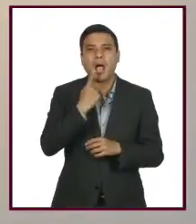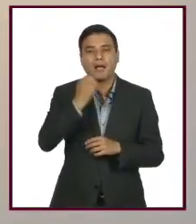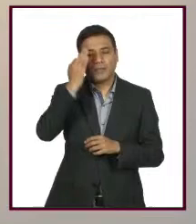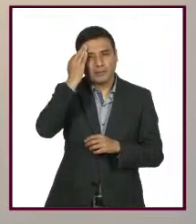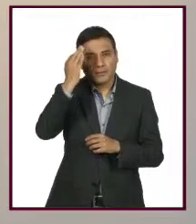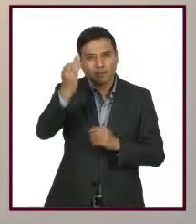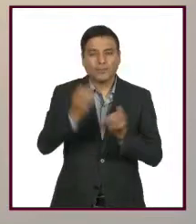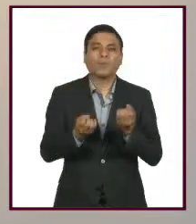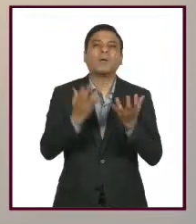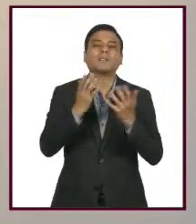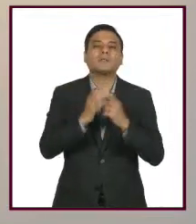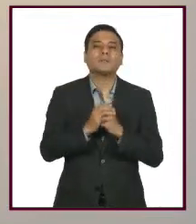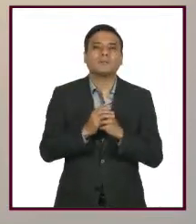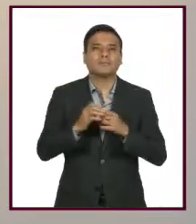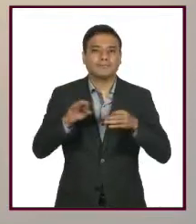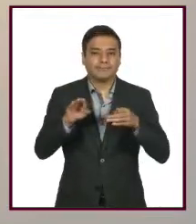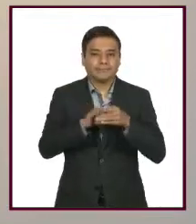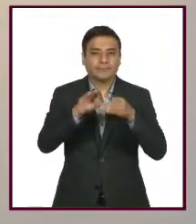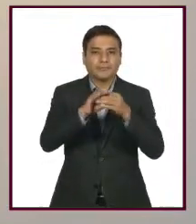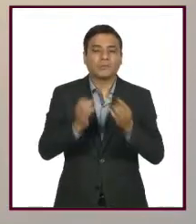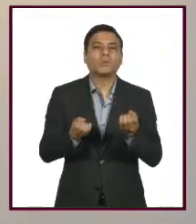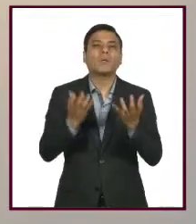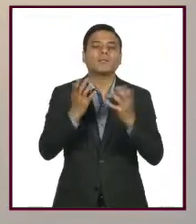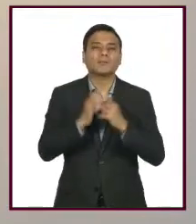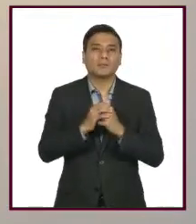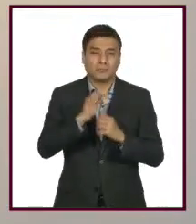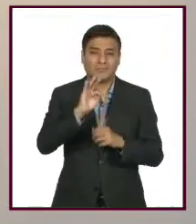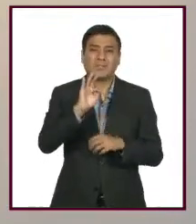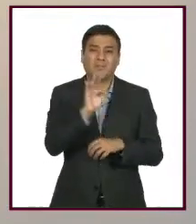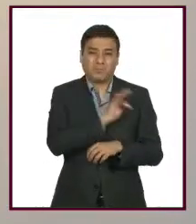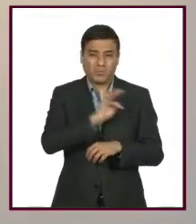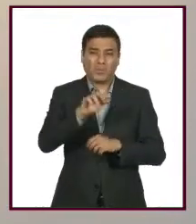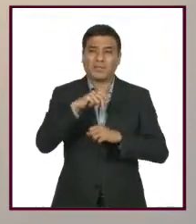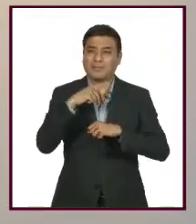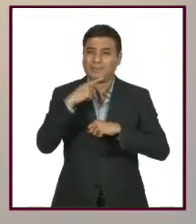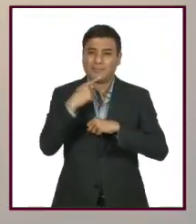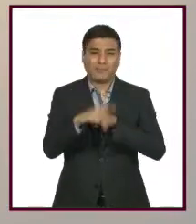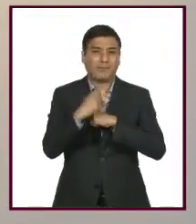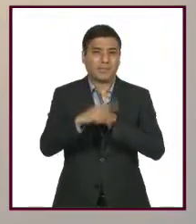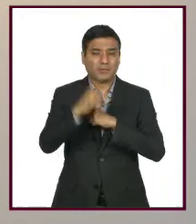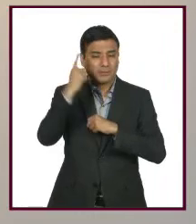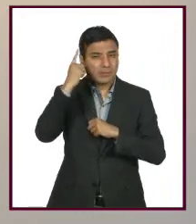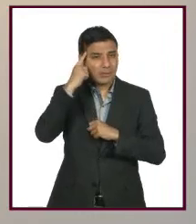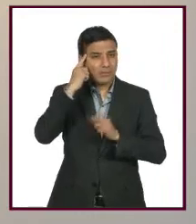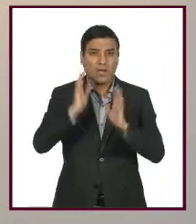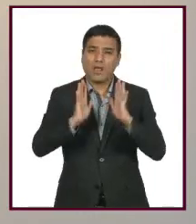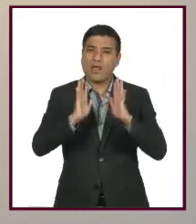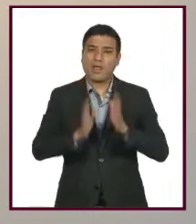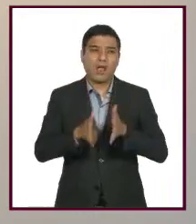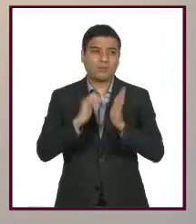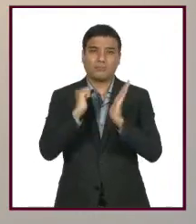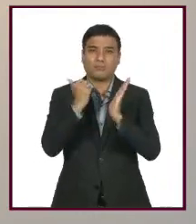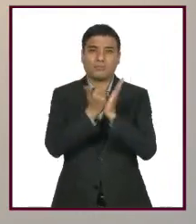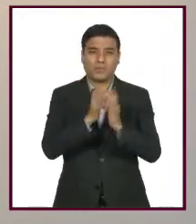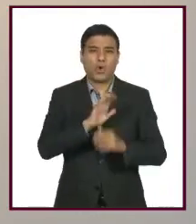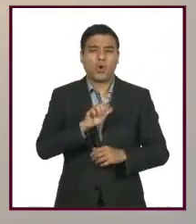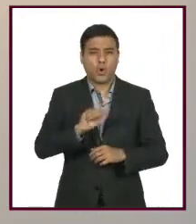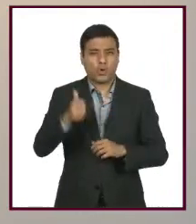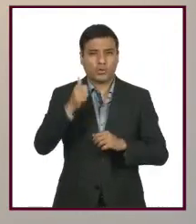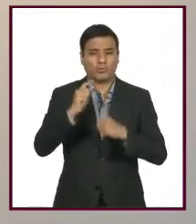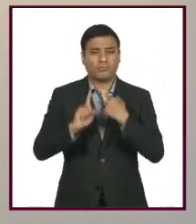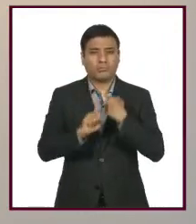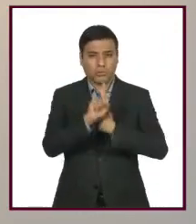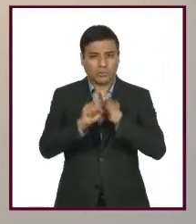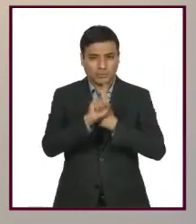del consumo. Pueden haber algunos daños que puedan ser irreversibles, pero muchos otros no